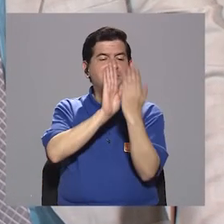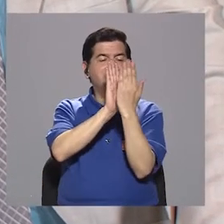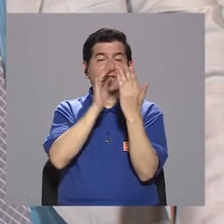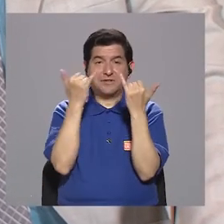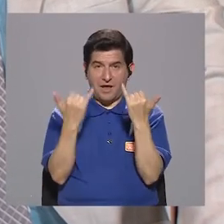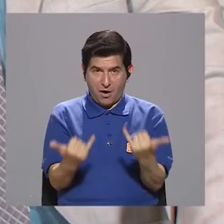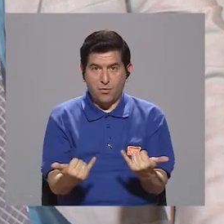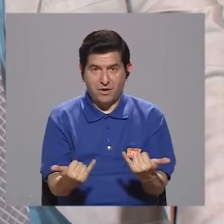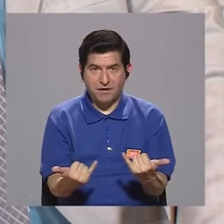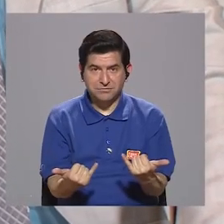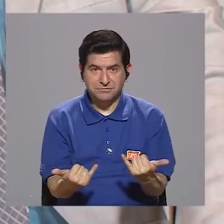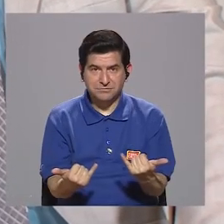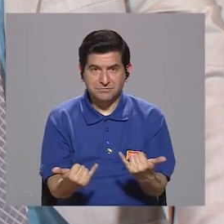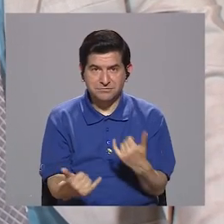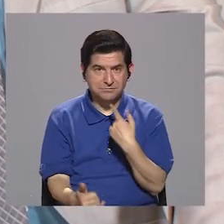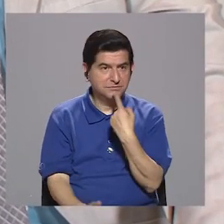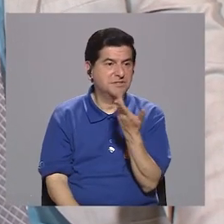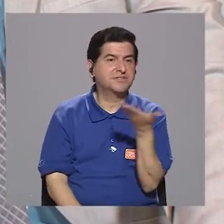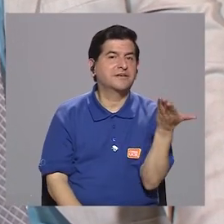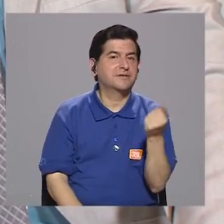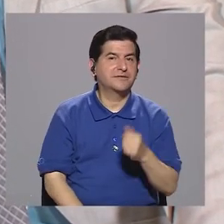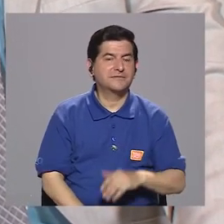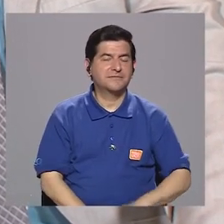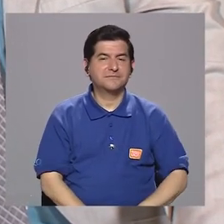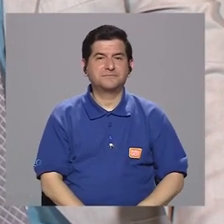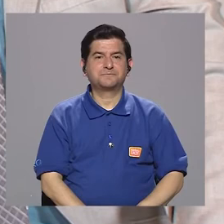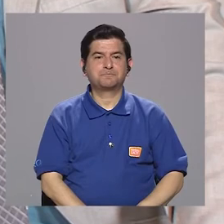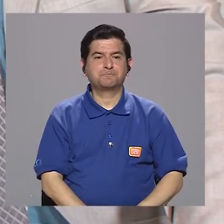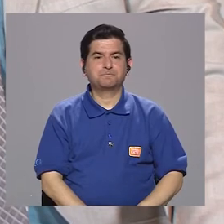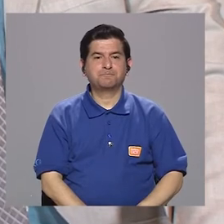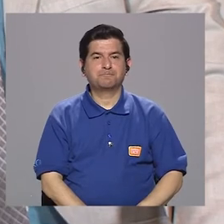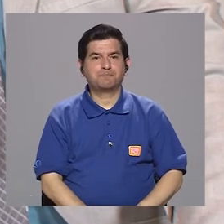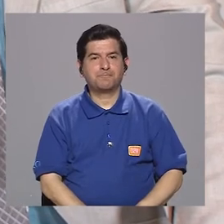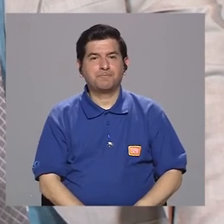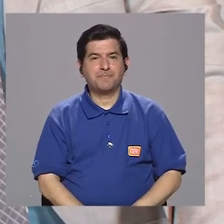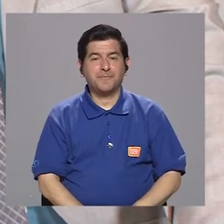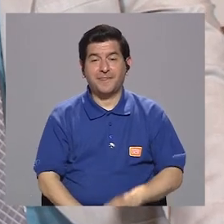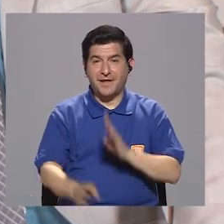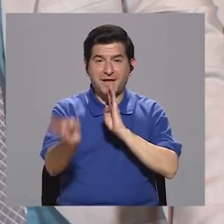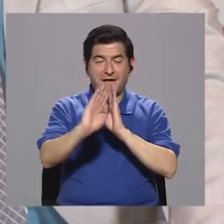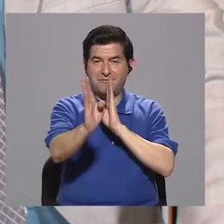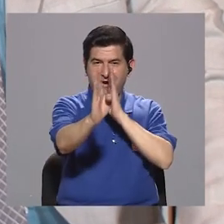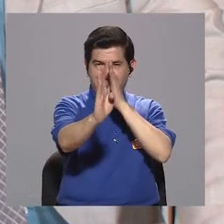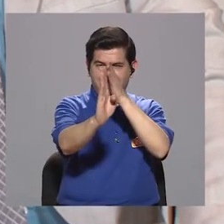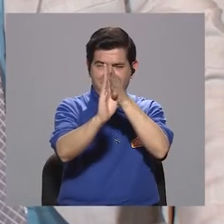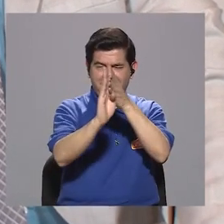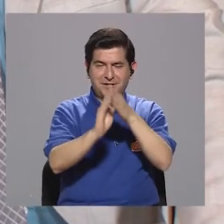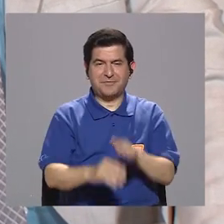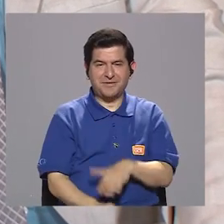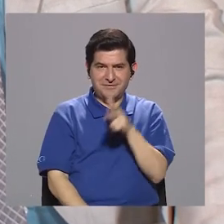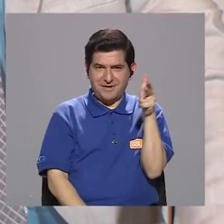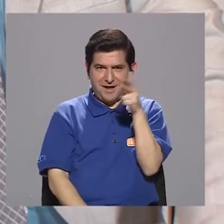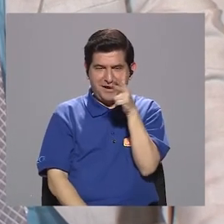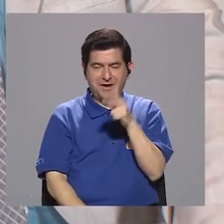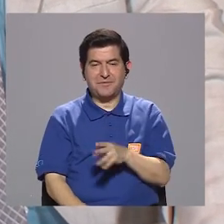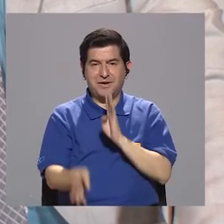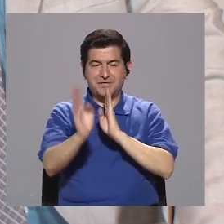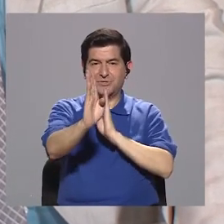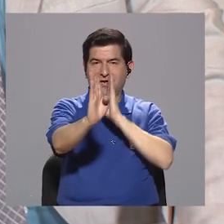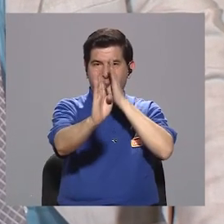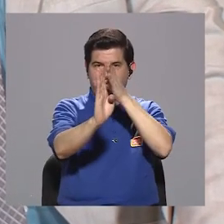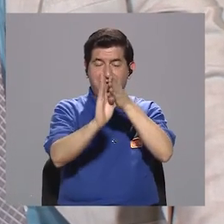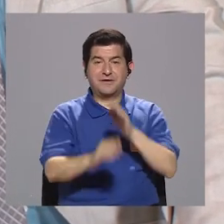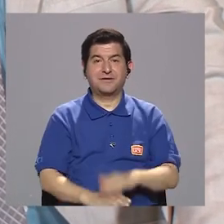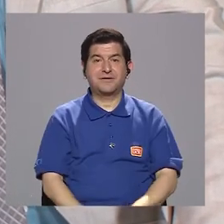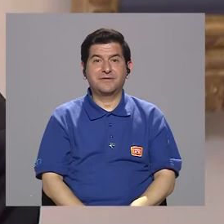hoy, ¿qué le podría decir? Y tal vez si le puede hablar a la cámara como si verdaderamente se expresara de frente. Bueno,